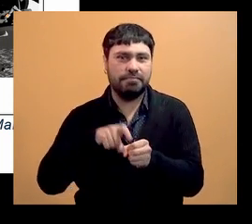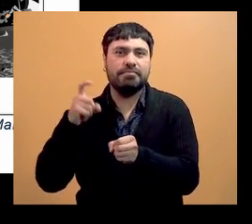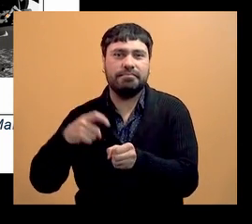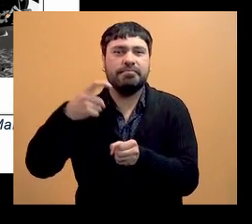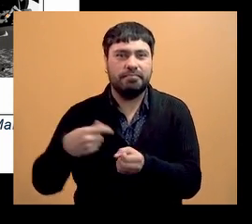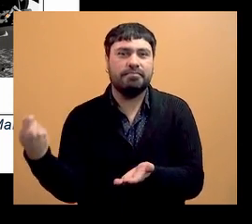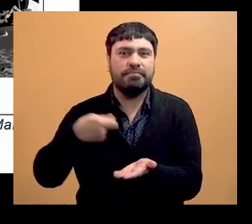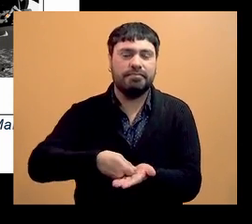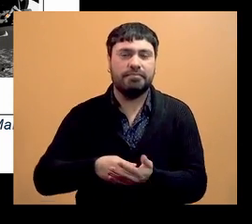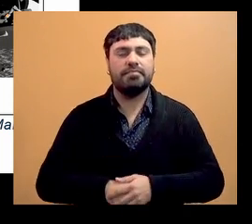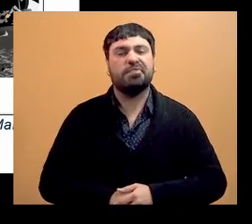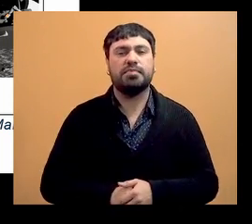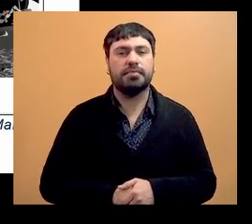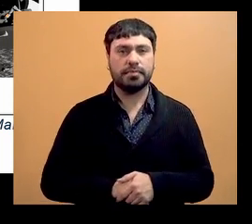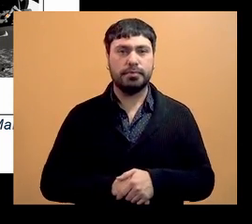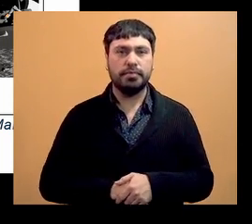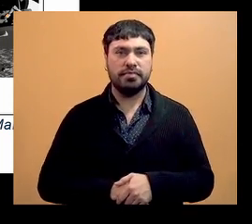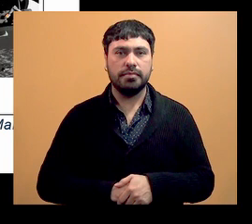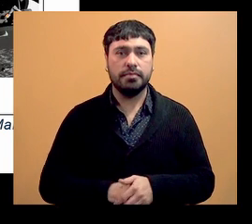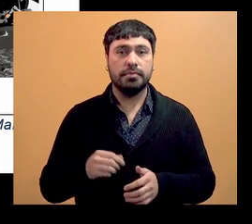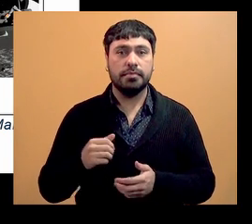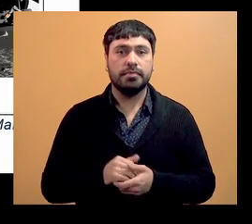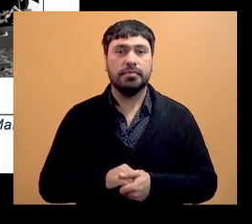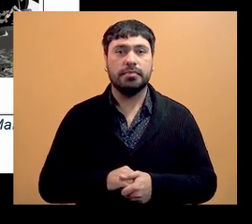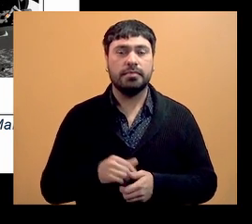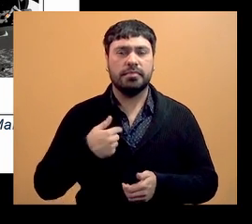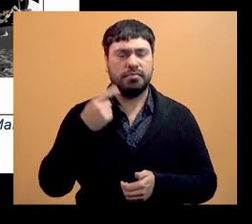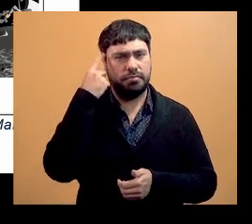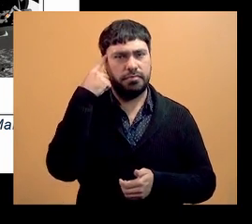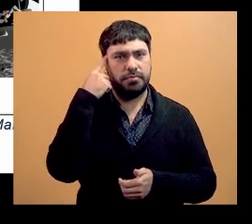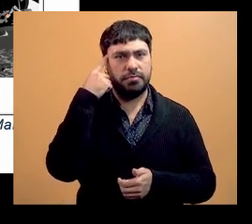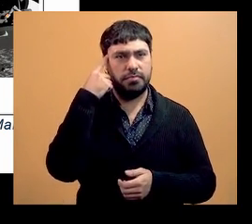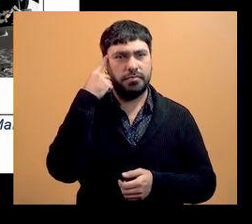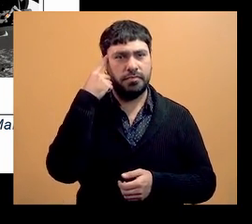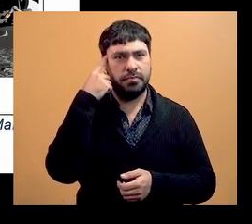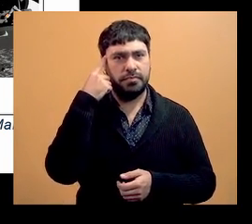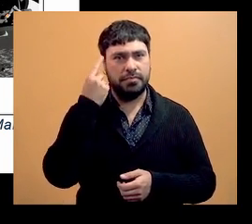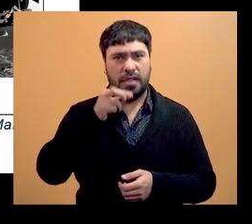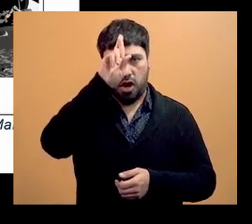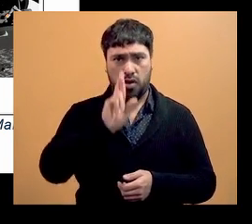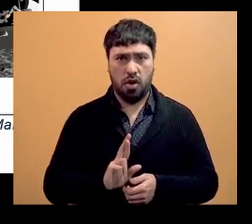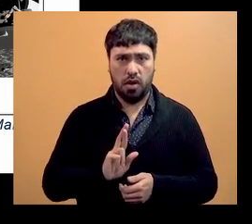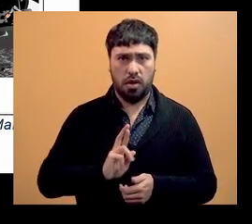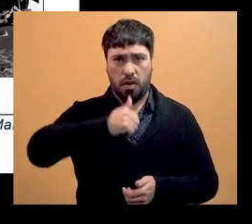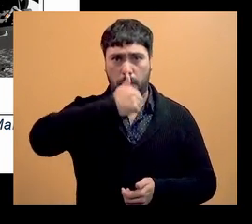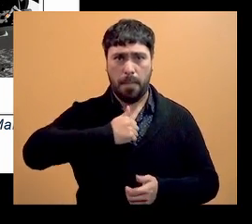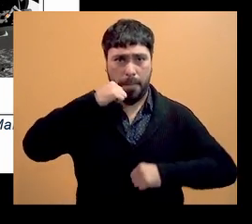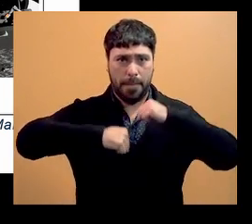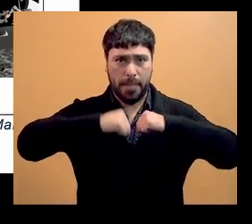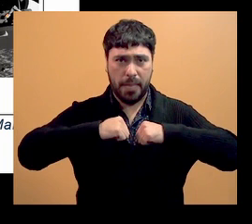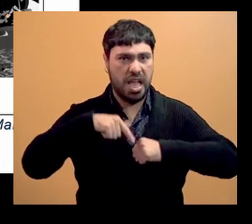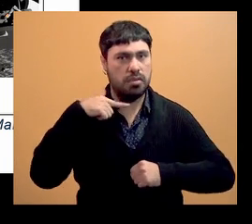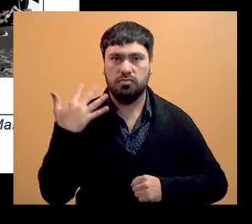que me queda tiempo, los privados tienen un rol fundamental y muchas de las necesidades se van cubriendo por la